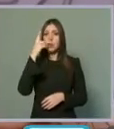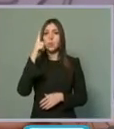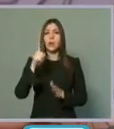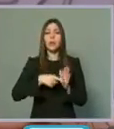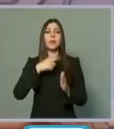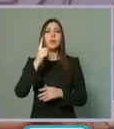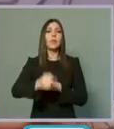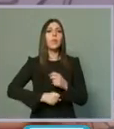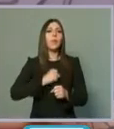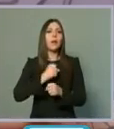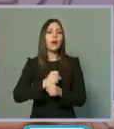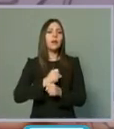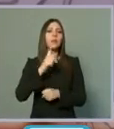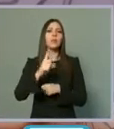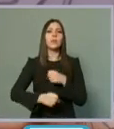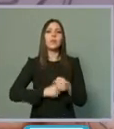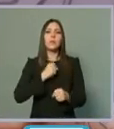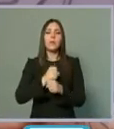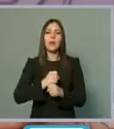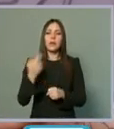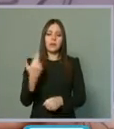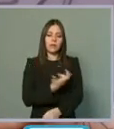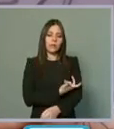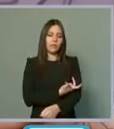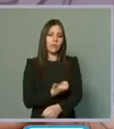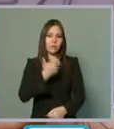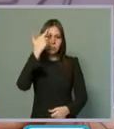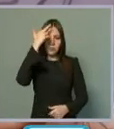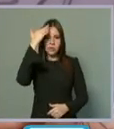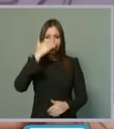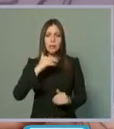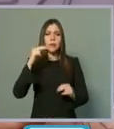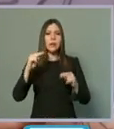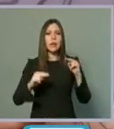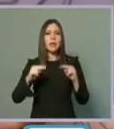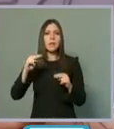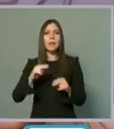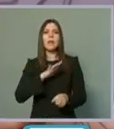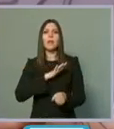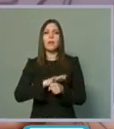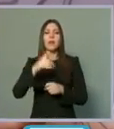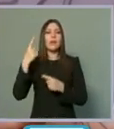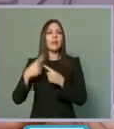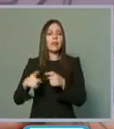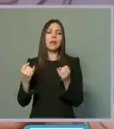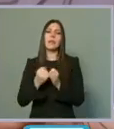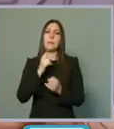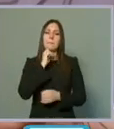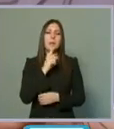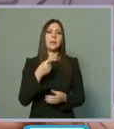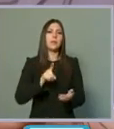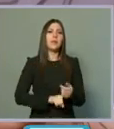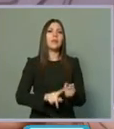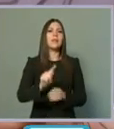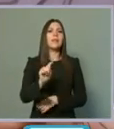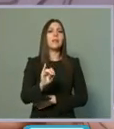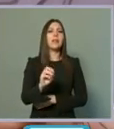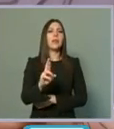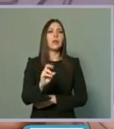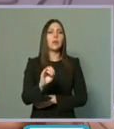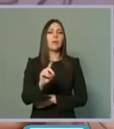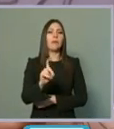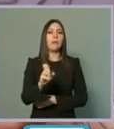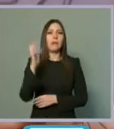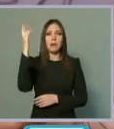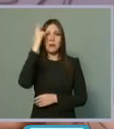que incluya las pruebas de función tiroidea, ¿sí? Porque la frecuencia empieza a aumentar a partir de estos de 45, 50 años de edad y